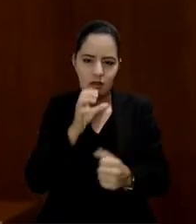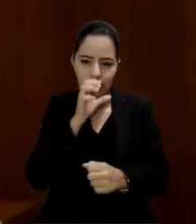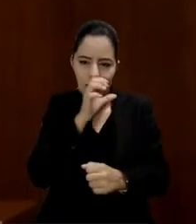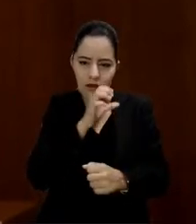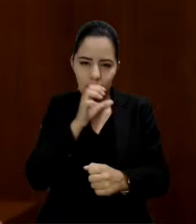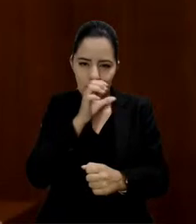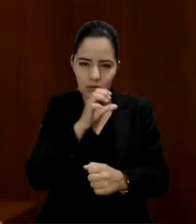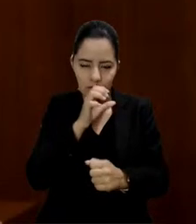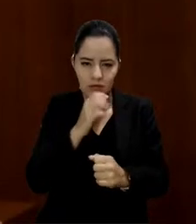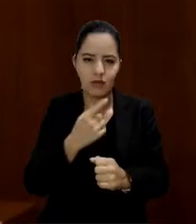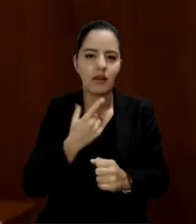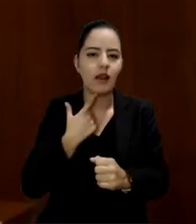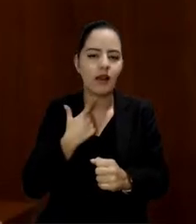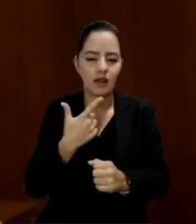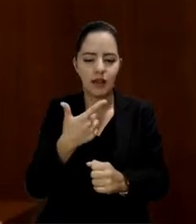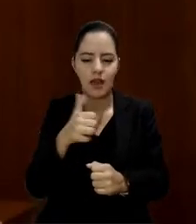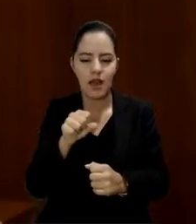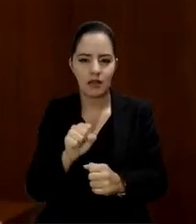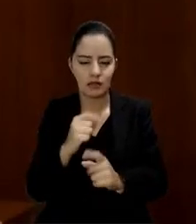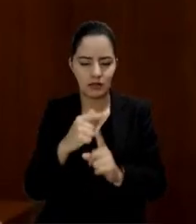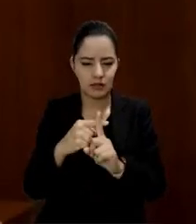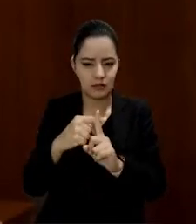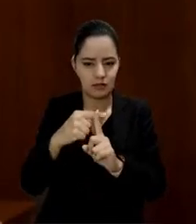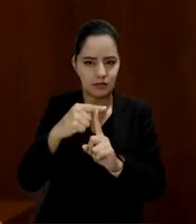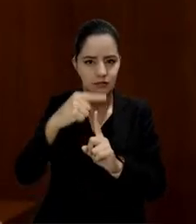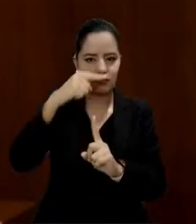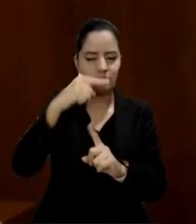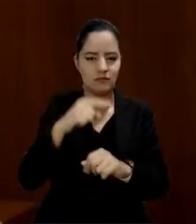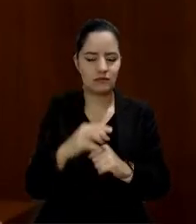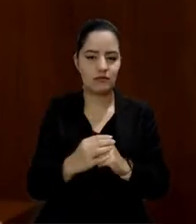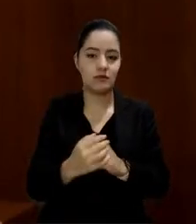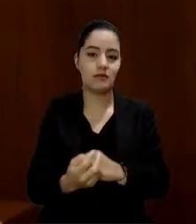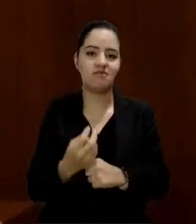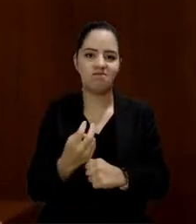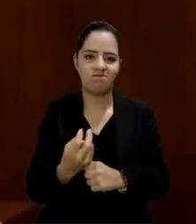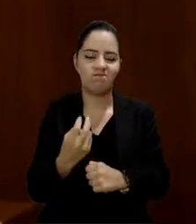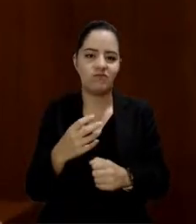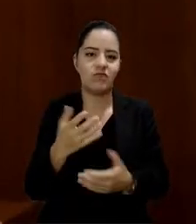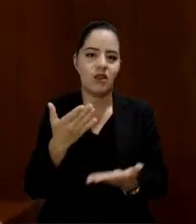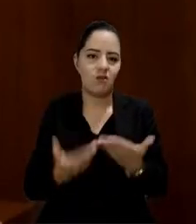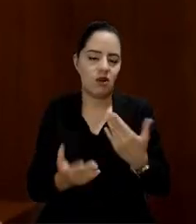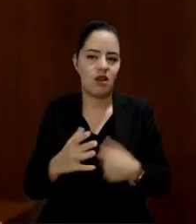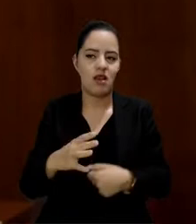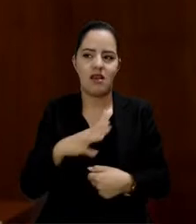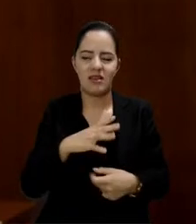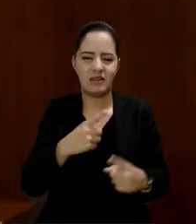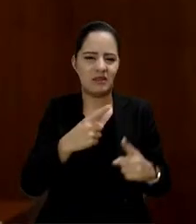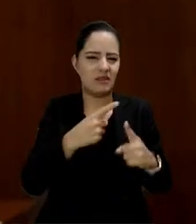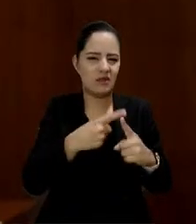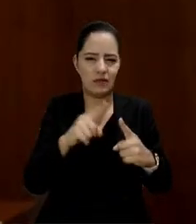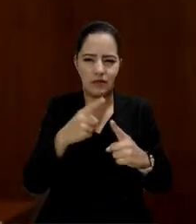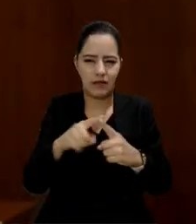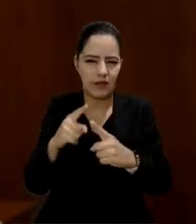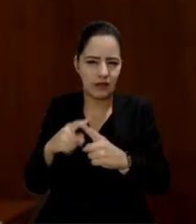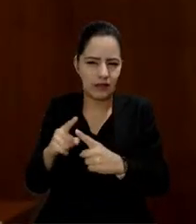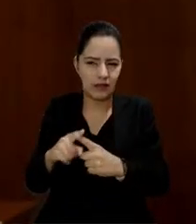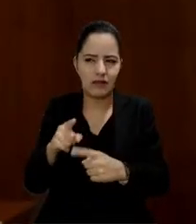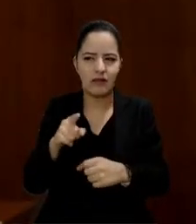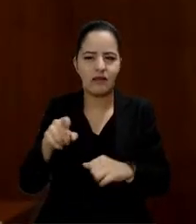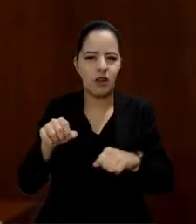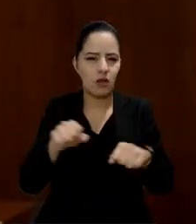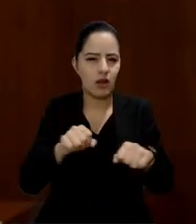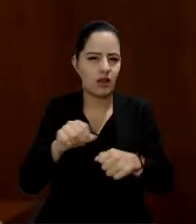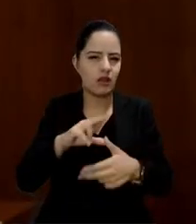ante los diferentes fenómenos meteorológicos extremos que estamos viviendo y a los que nos enfrentamos, como lo